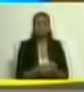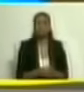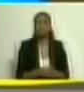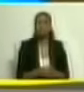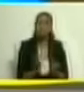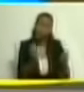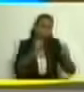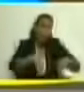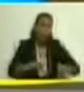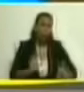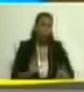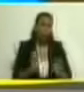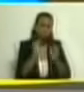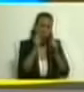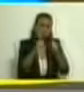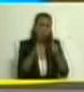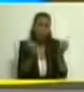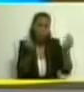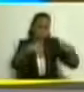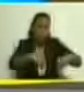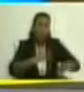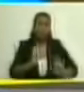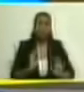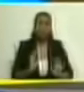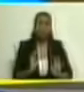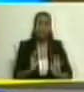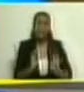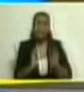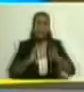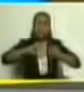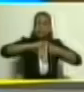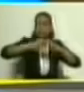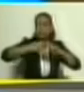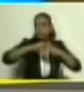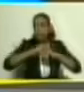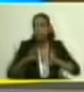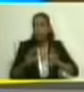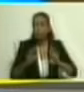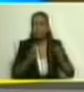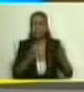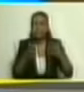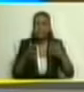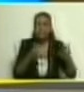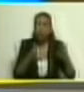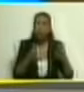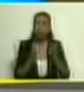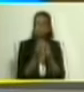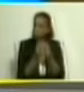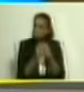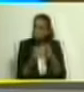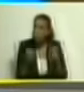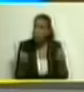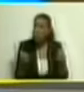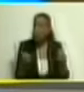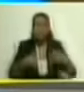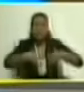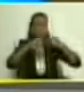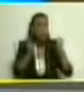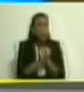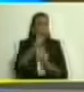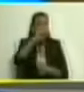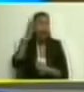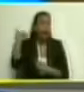Estoy de acuerdo que superemos las diferencias, el conflicto que